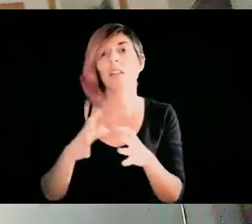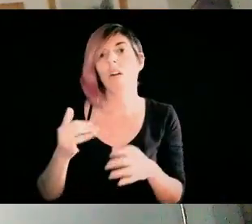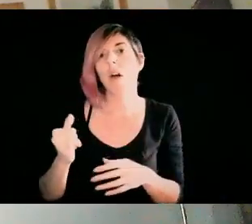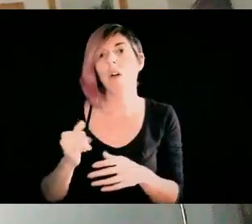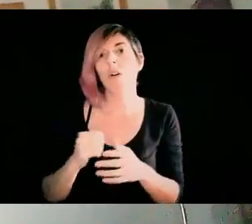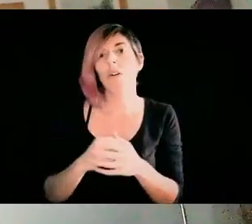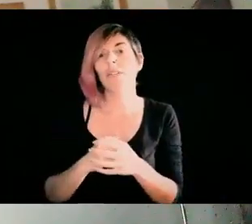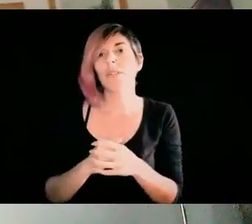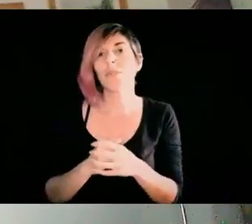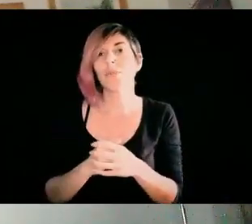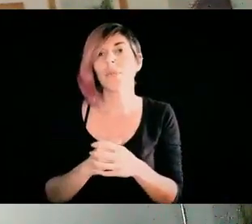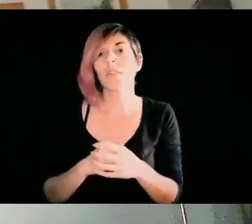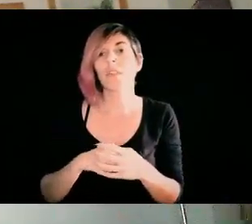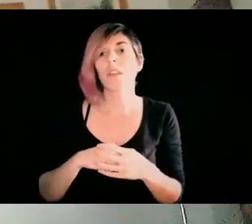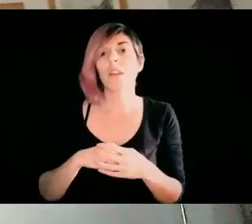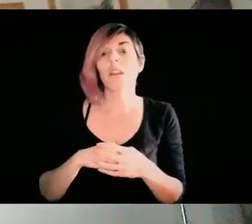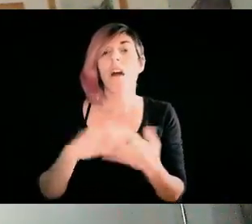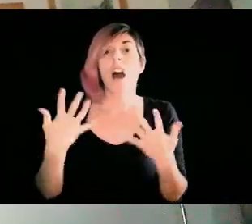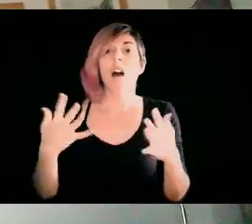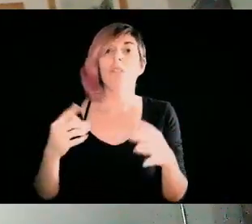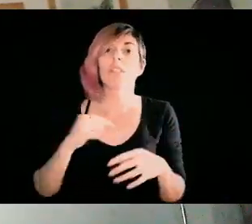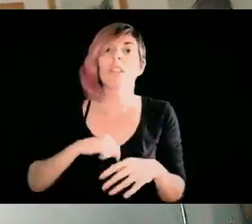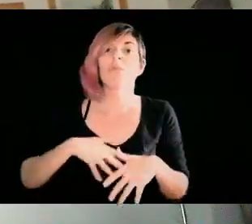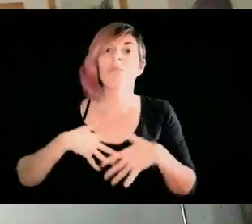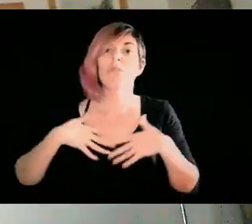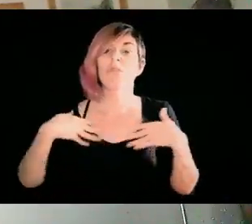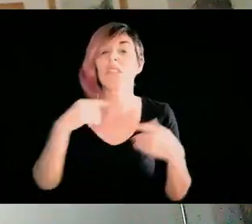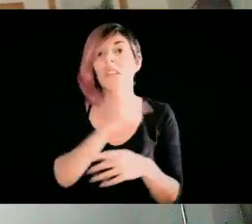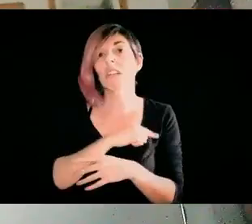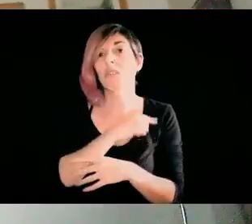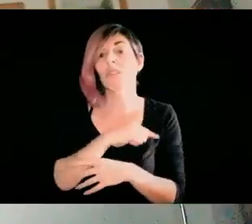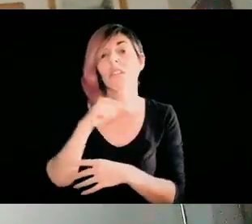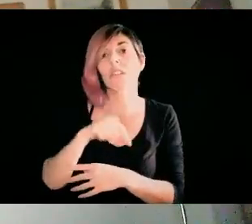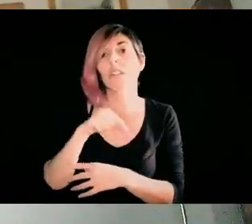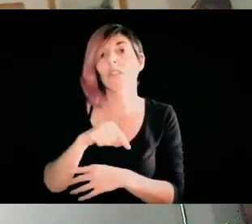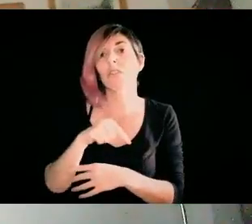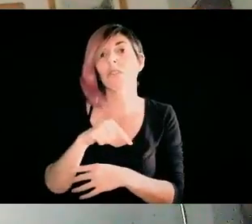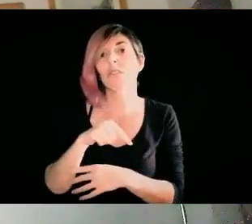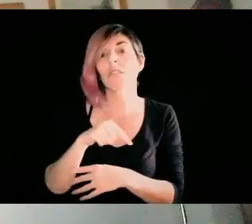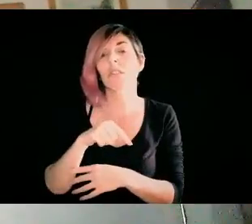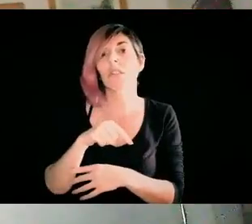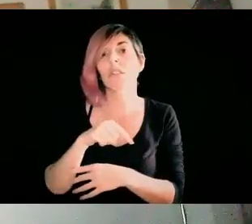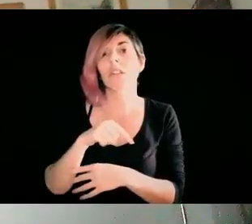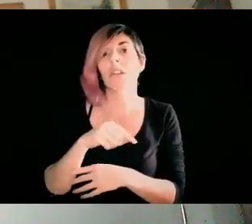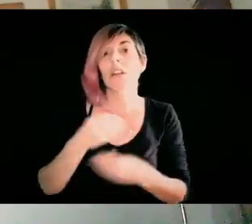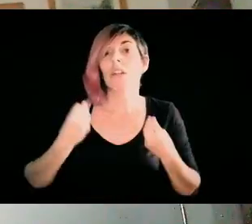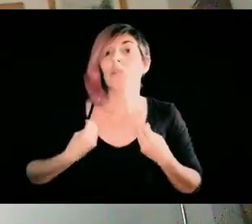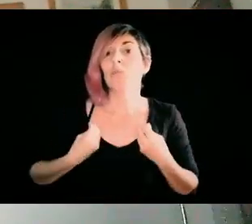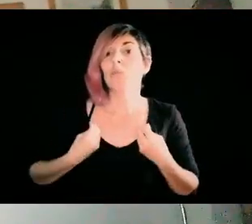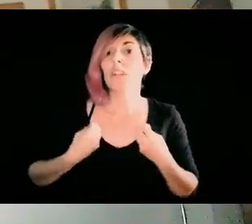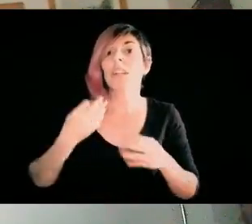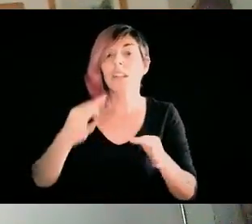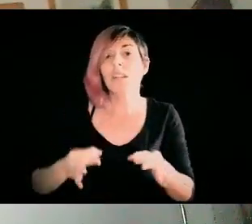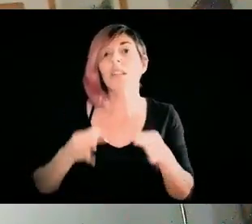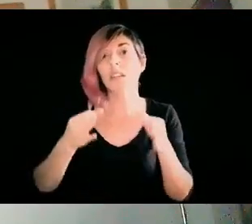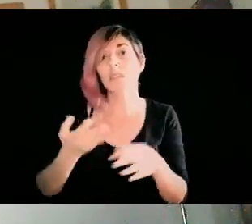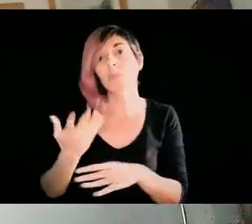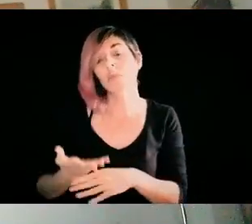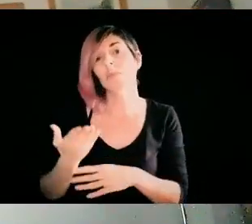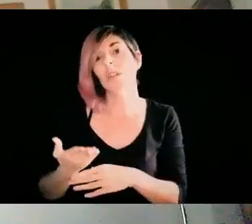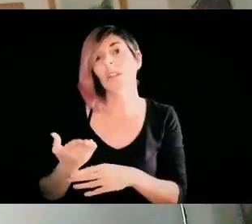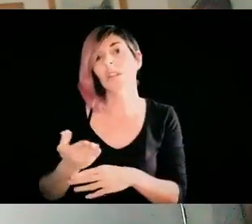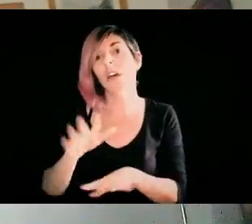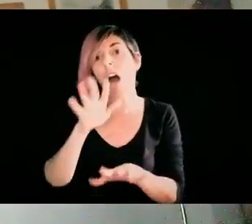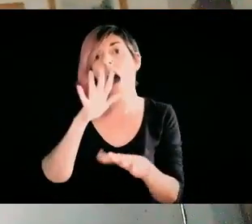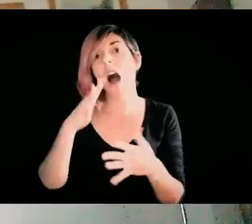circunstancia que estamos viviendo, y aunque estas emociones y estos sentimientos están presentes a lo largo de toda